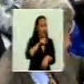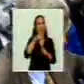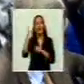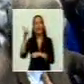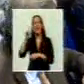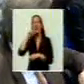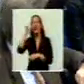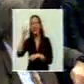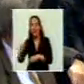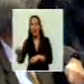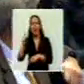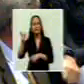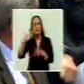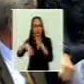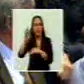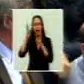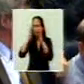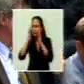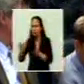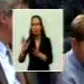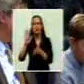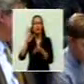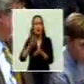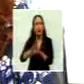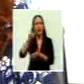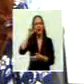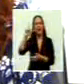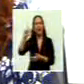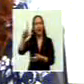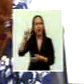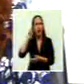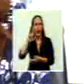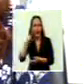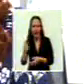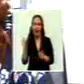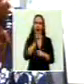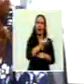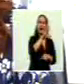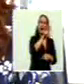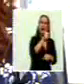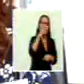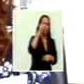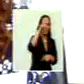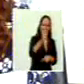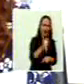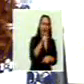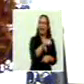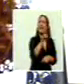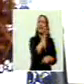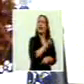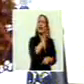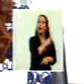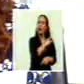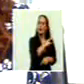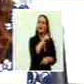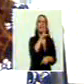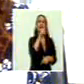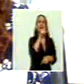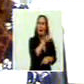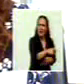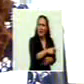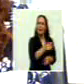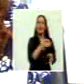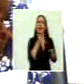Díaz, especialista en ecología vegetal y biodiversidad. Doctor Carlos Rapela, profesor emérito de la Universidad Nacional de la Plata, investigador